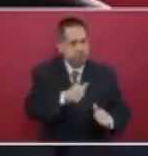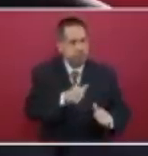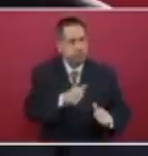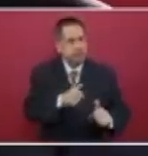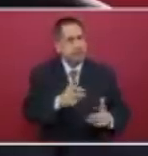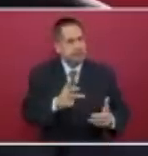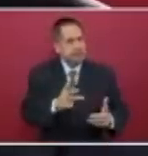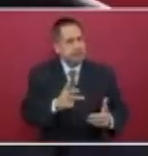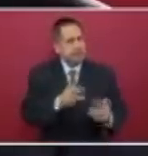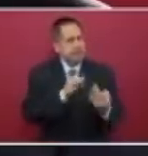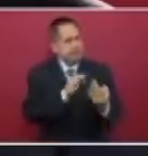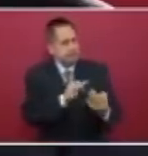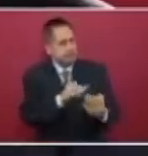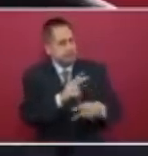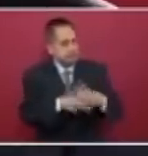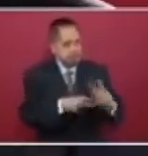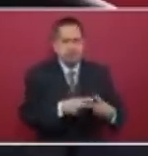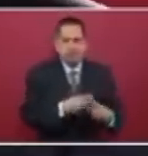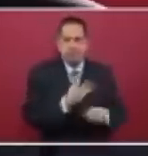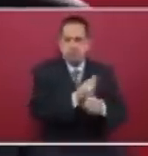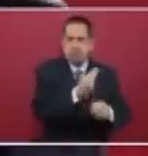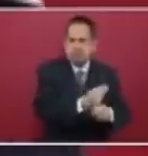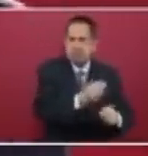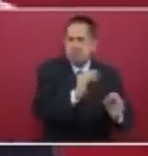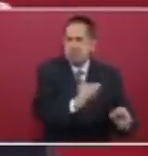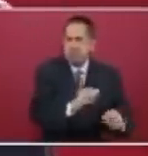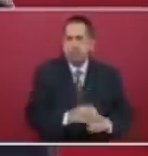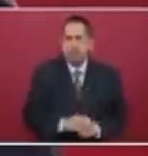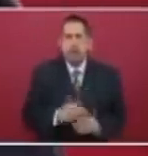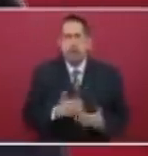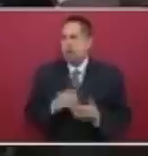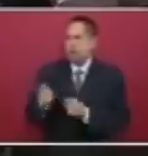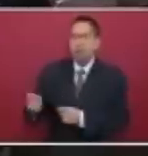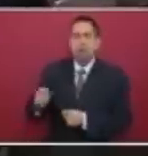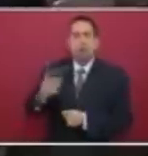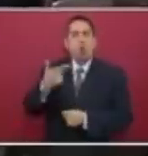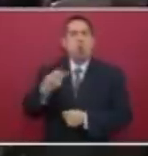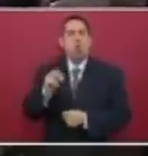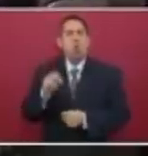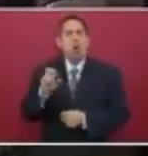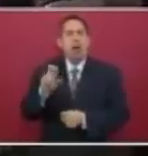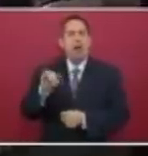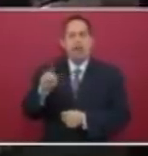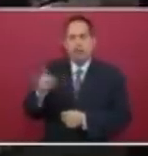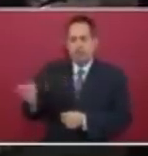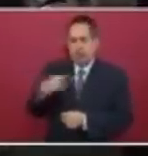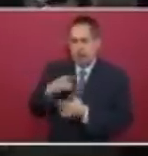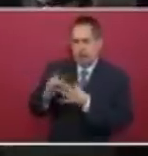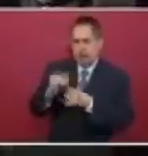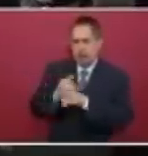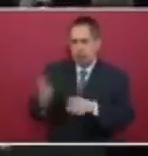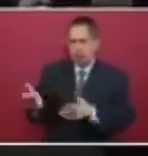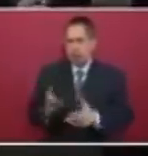enfrentar los problemas ahora le pido a ware y que informe sobre esto